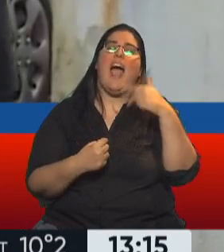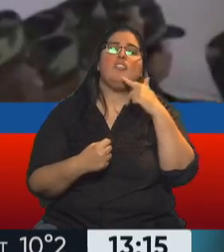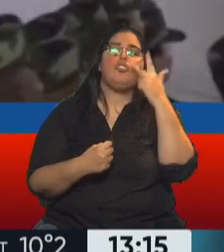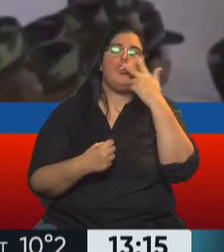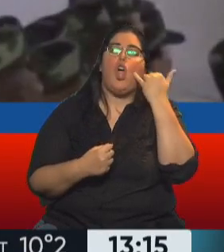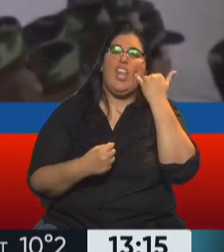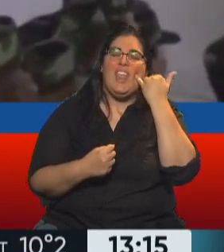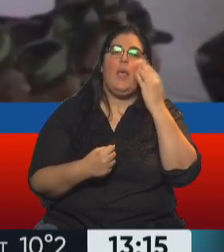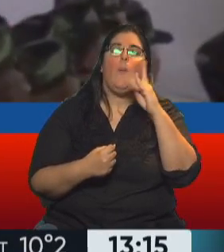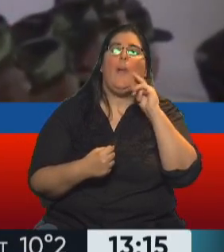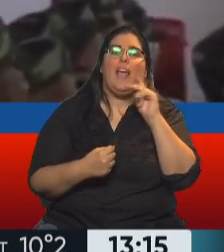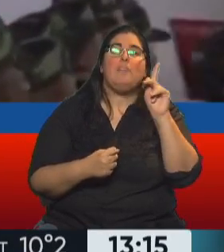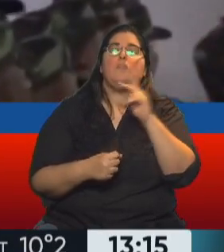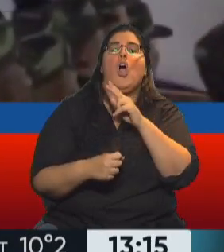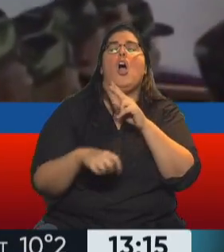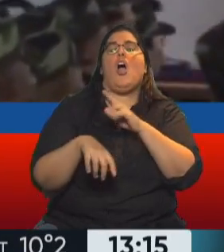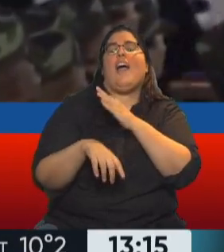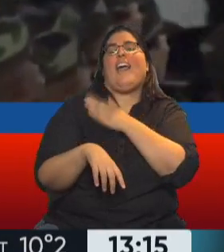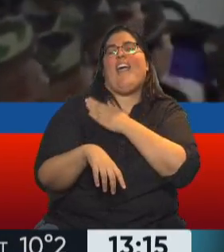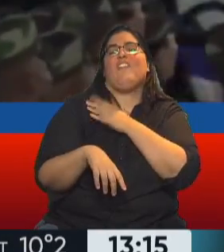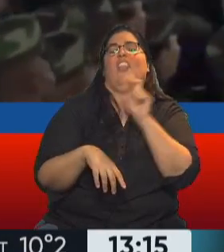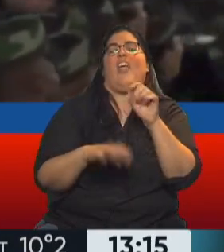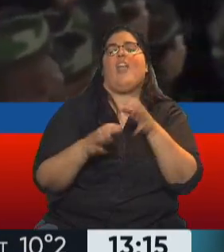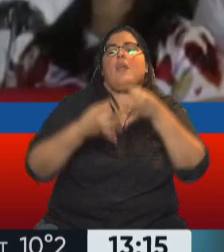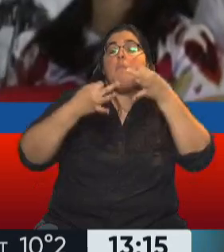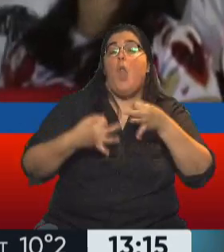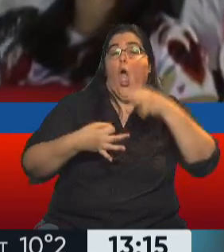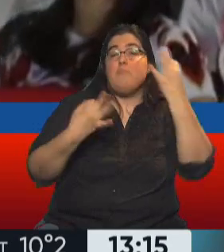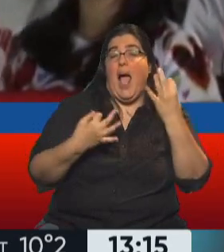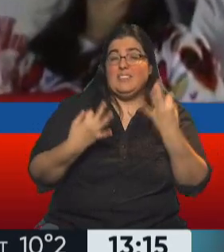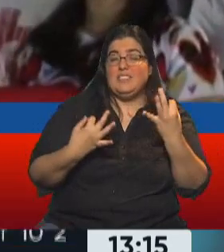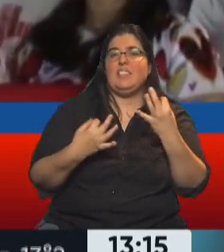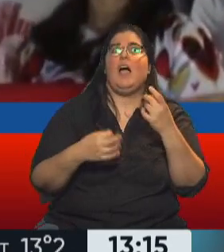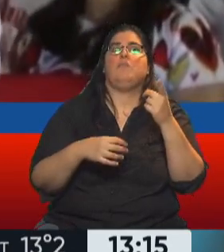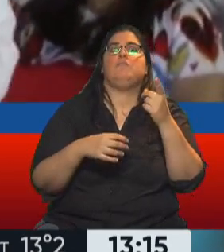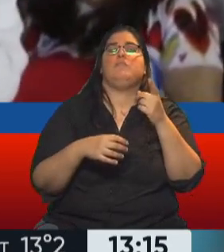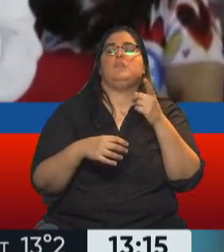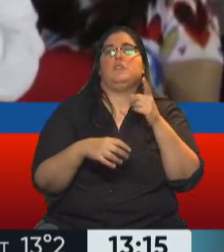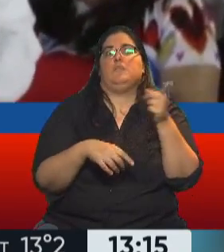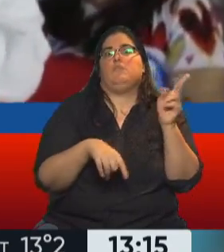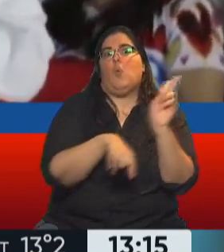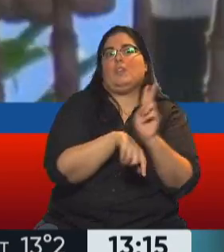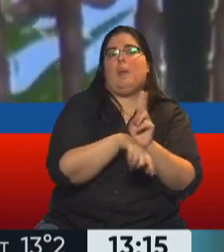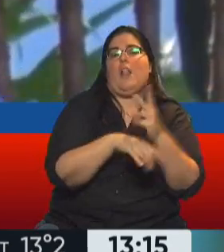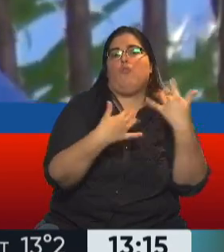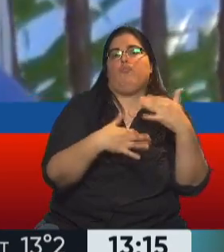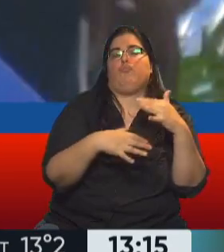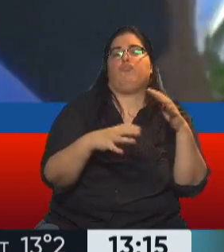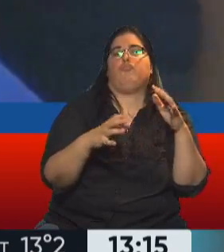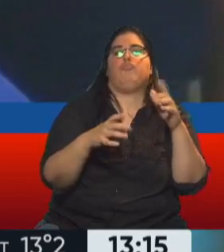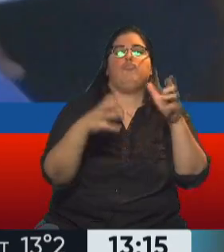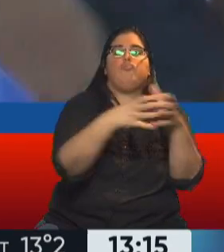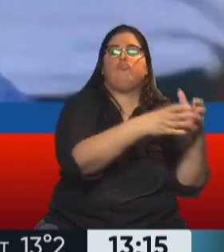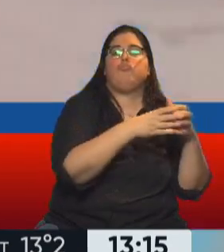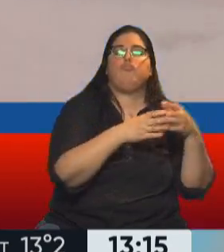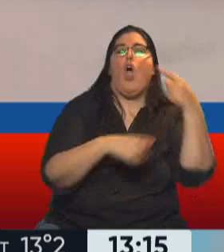el jefe de la diplomacia estadounidense, con respecto a la condena al gobierno de Ortega y el respaldo que le está brindando a los sectores de la